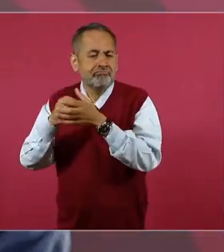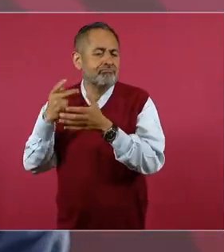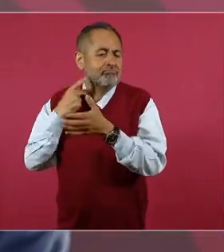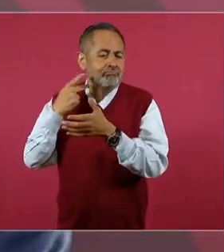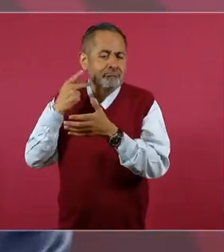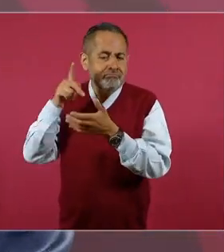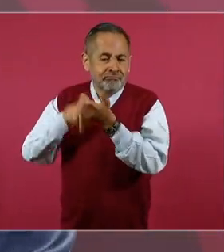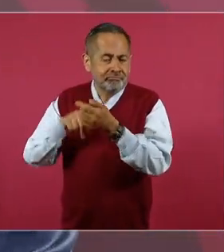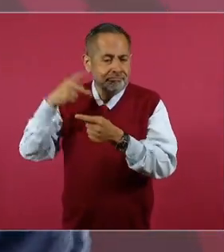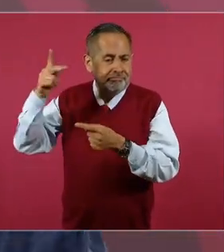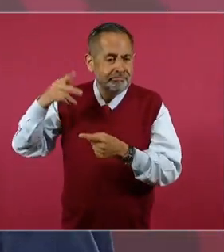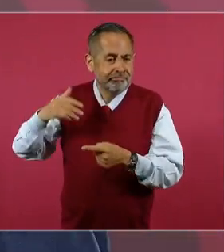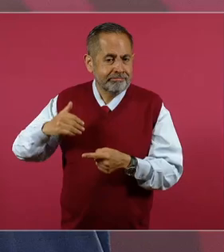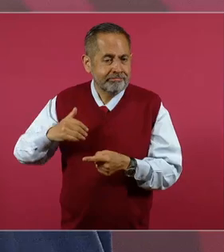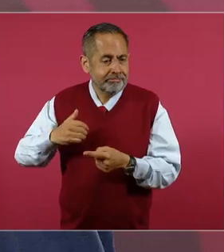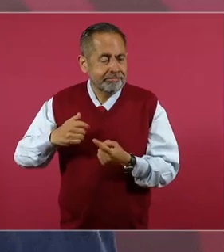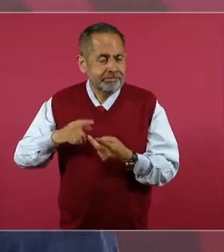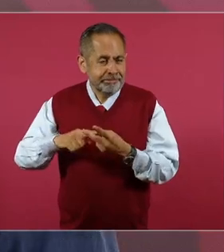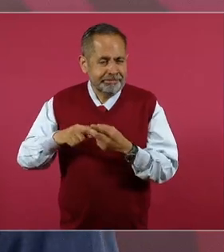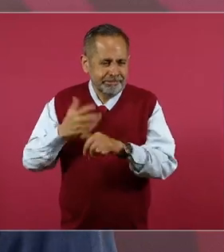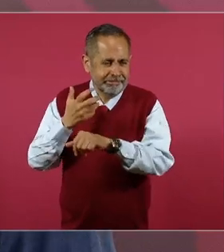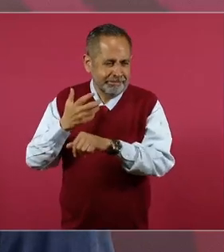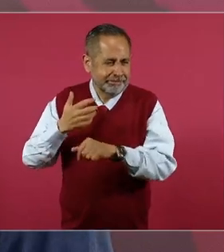políticas, económicas,